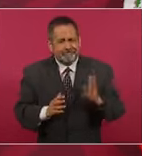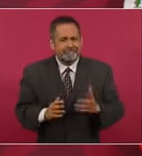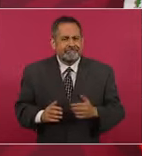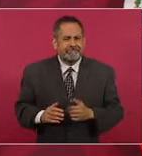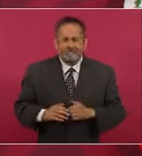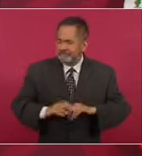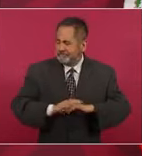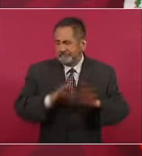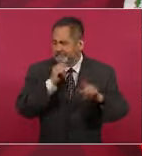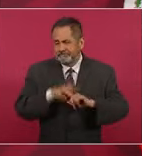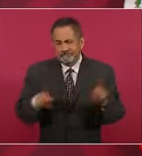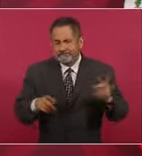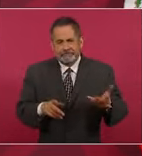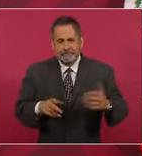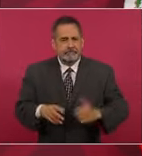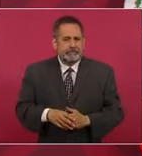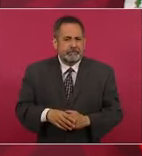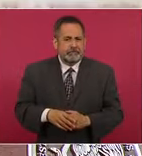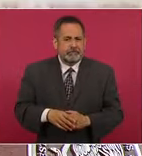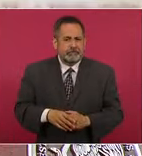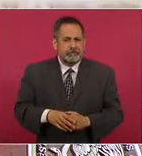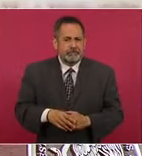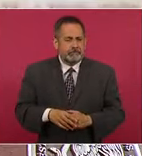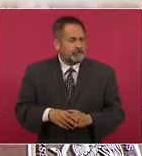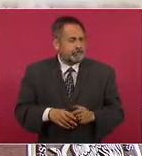no, no, no, no. Esa